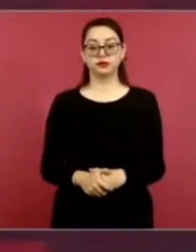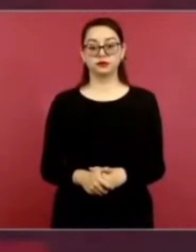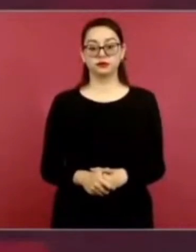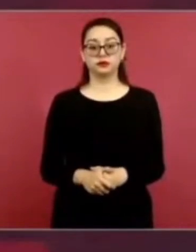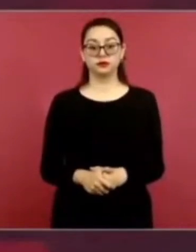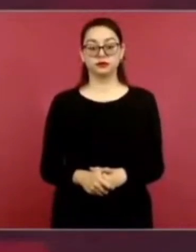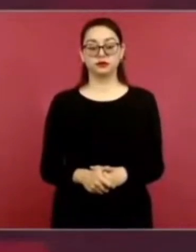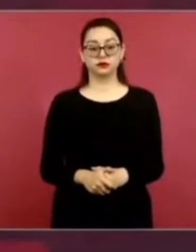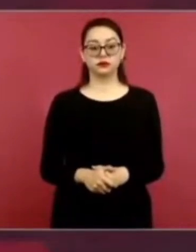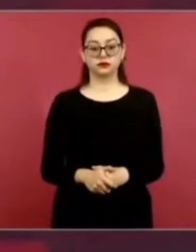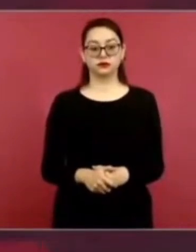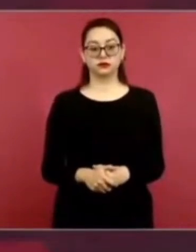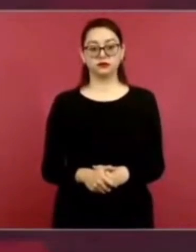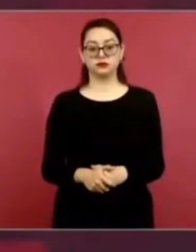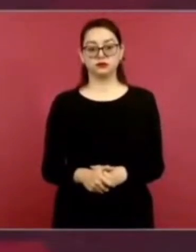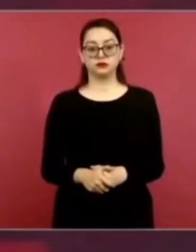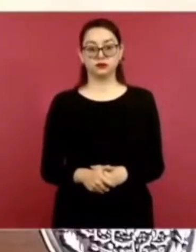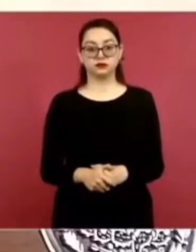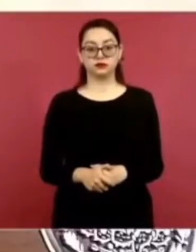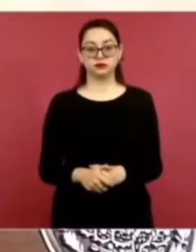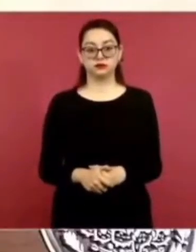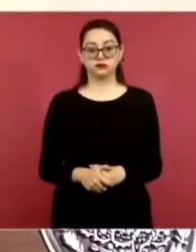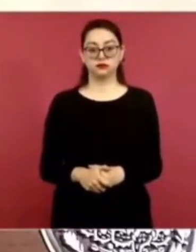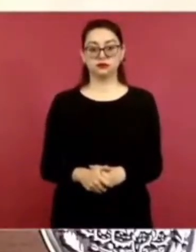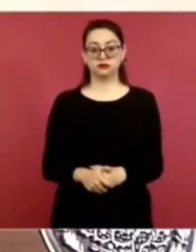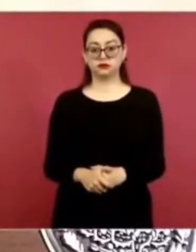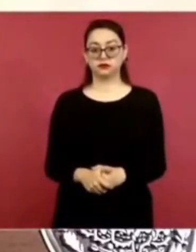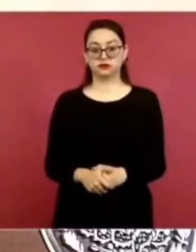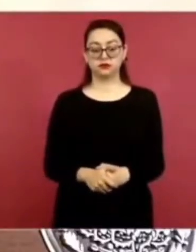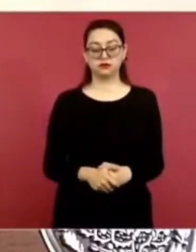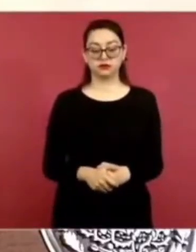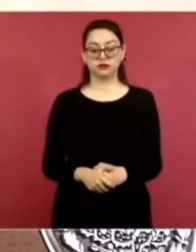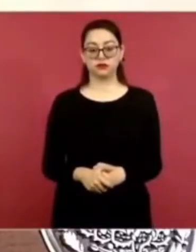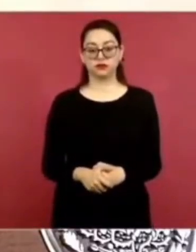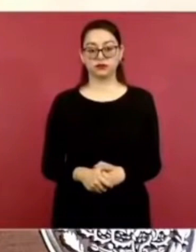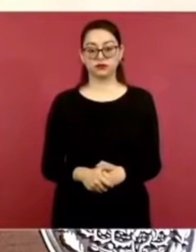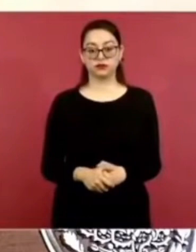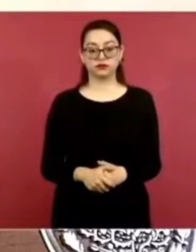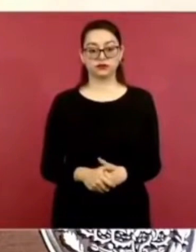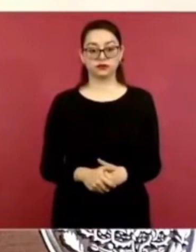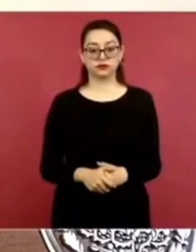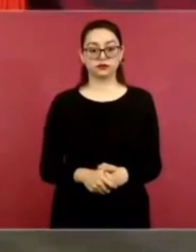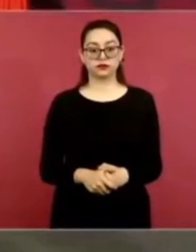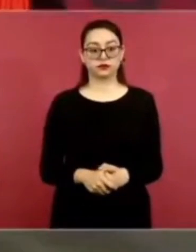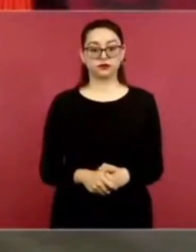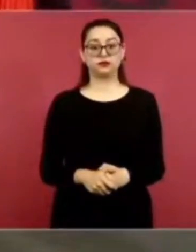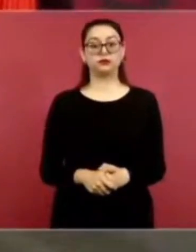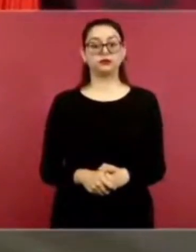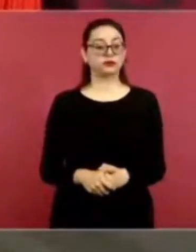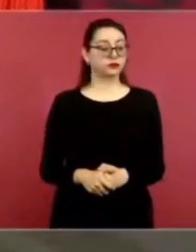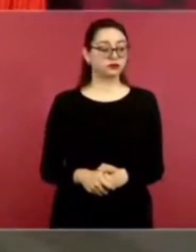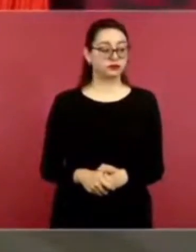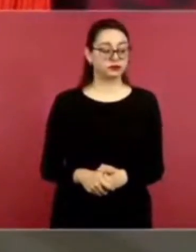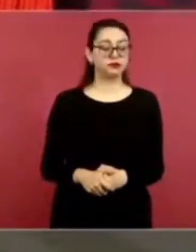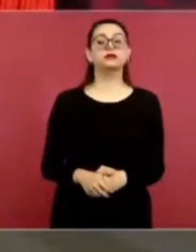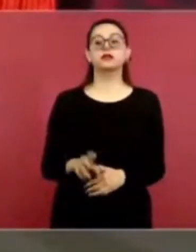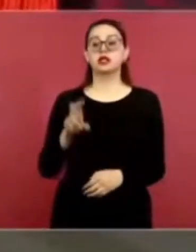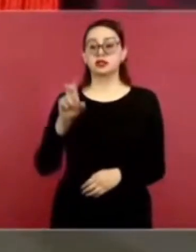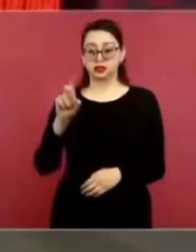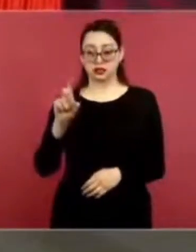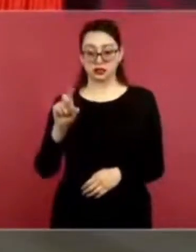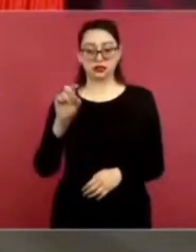depósitos que se están haciendo en efectivo. 35 cubanos. 35 médicos